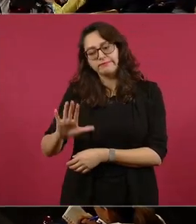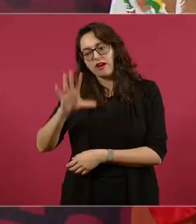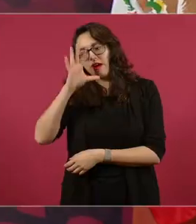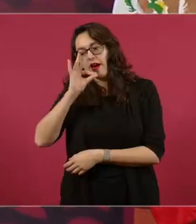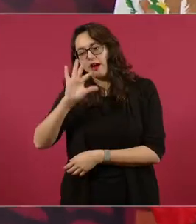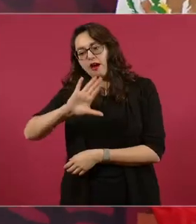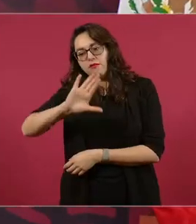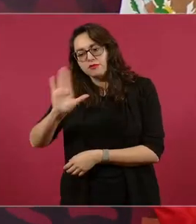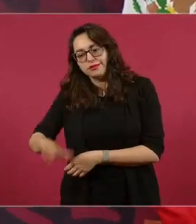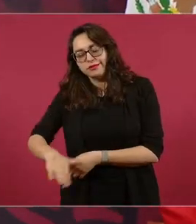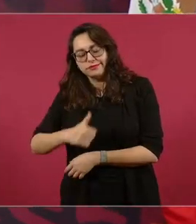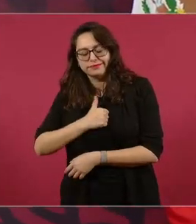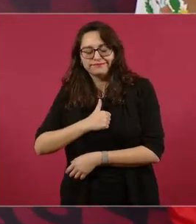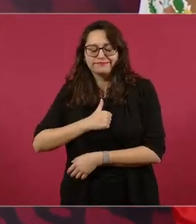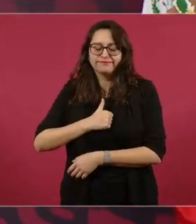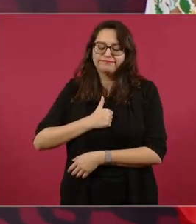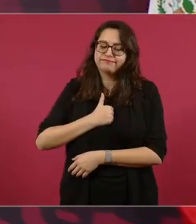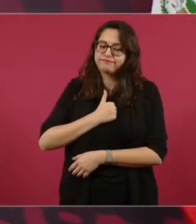Para los jóvenes,